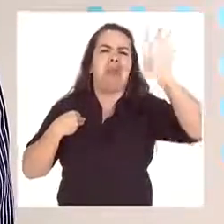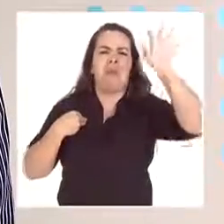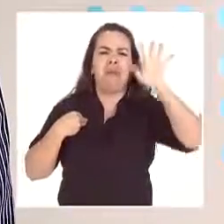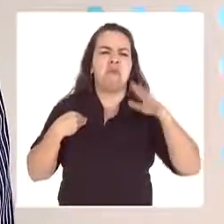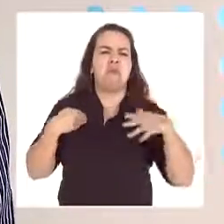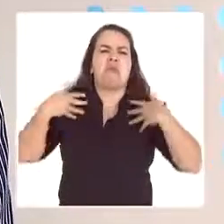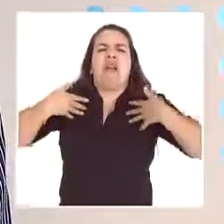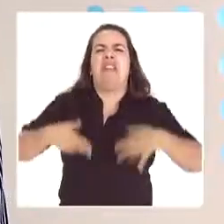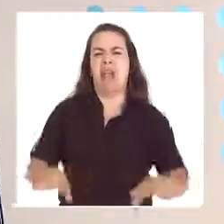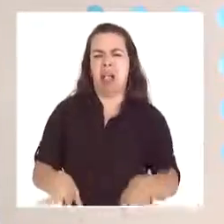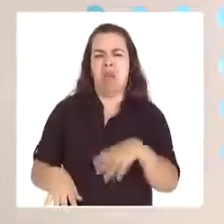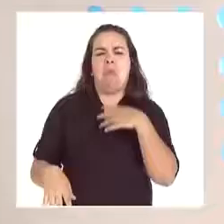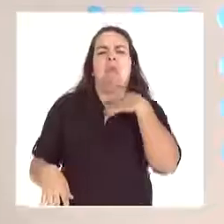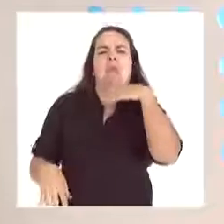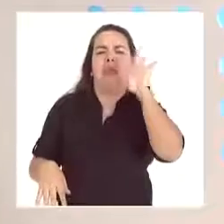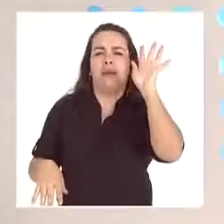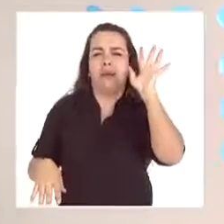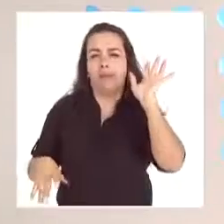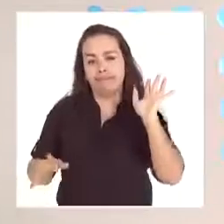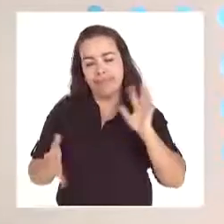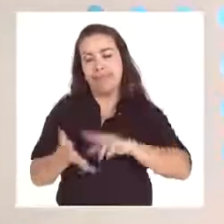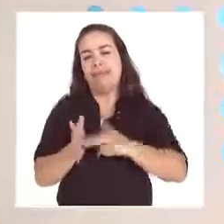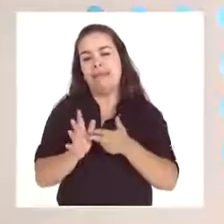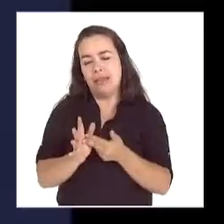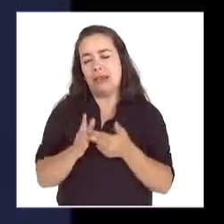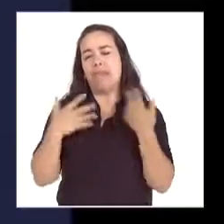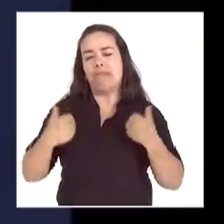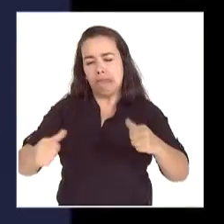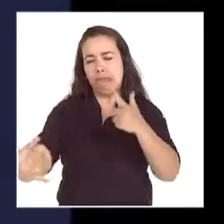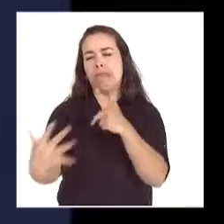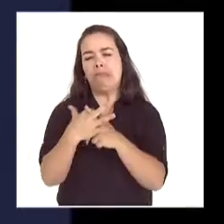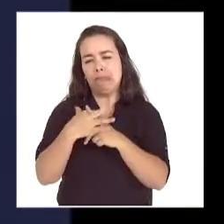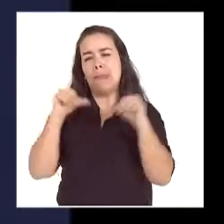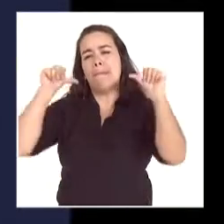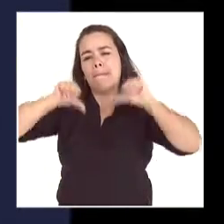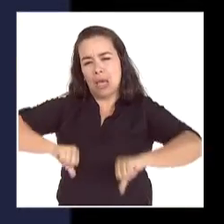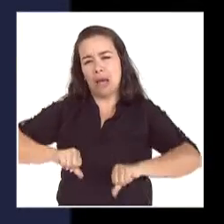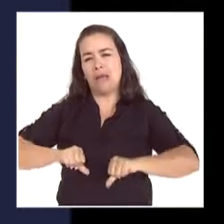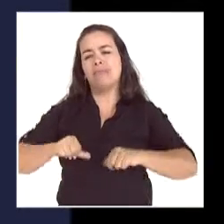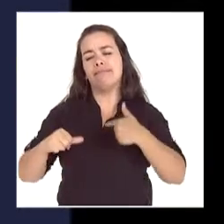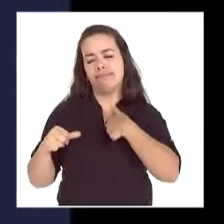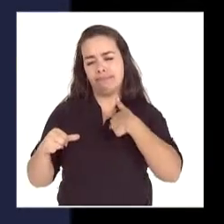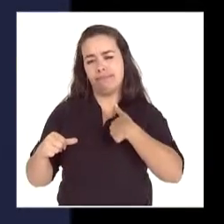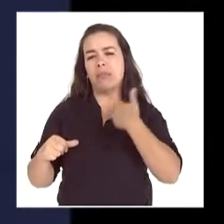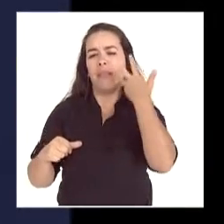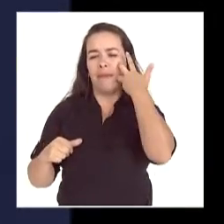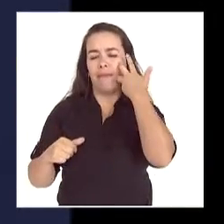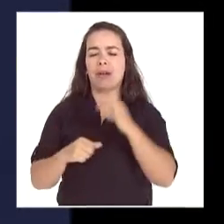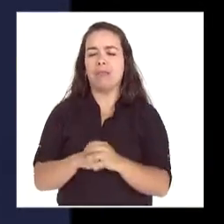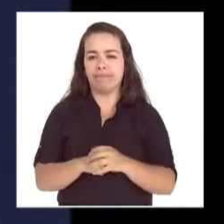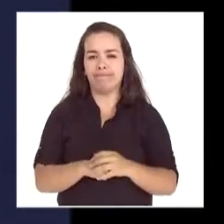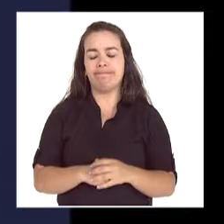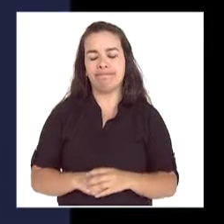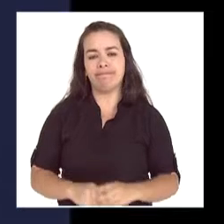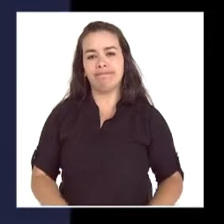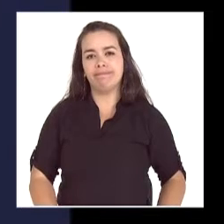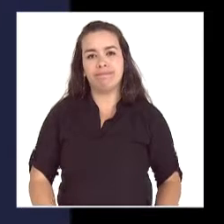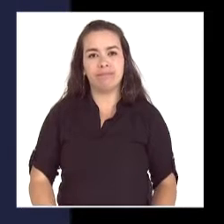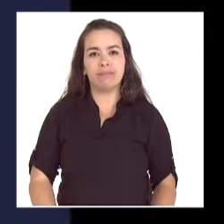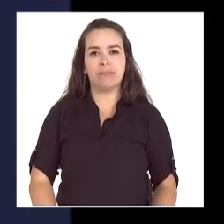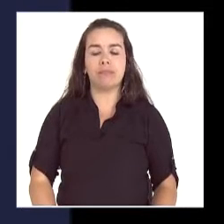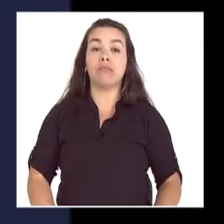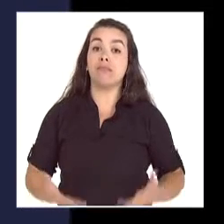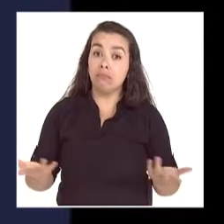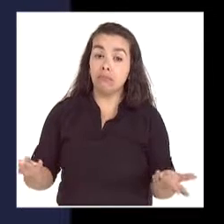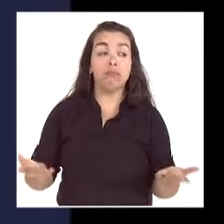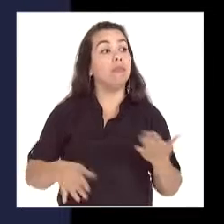son condiciones que están directamente implicadas con el desarrollo de la enfermedad coronaria y la enfermedad cardiovascular propiamente dicha. Se